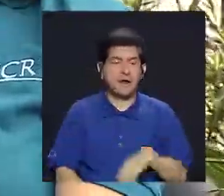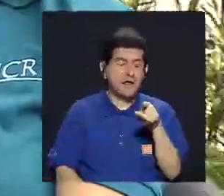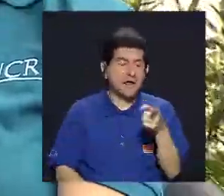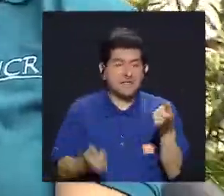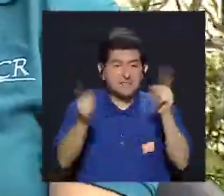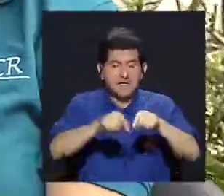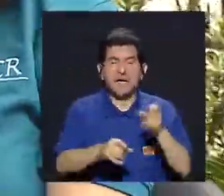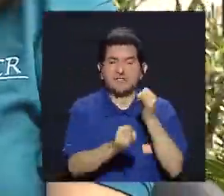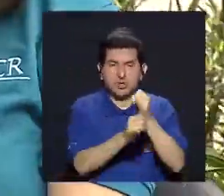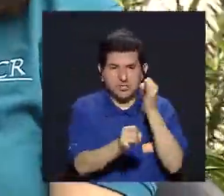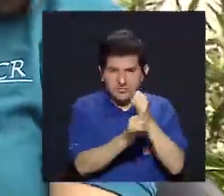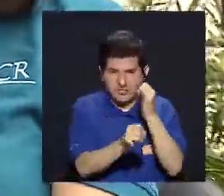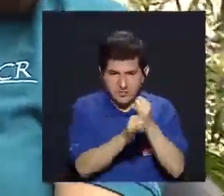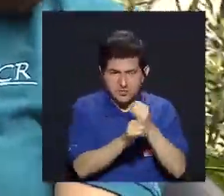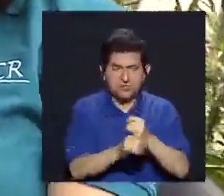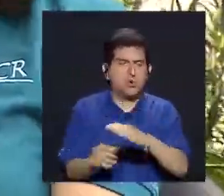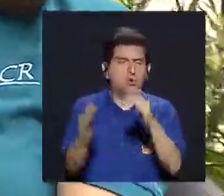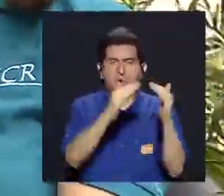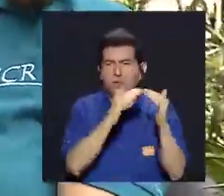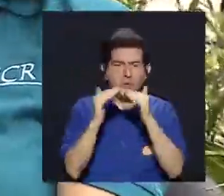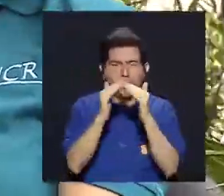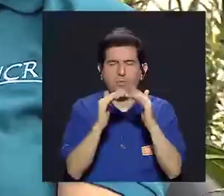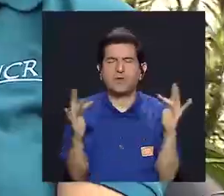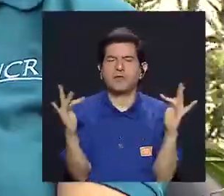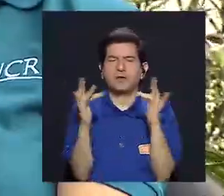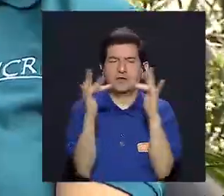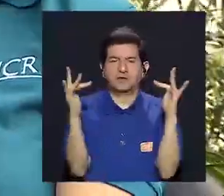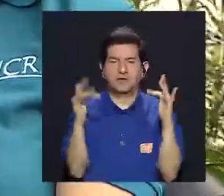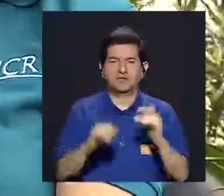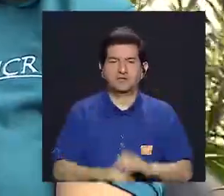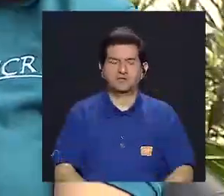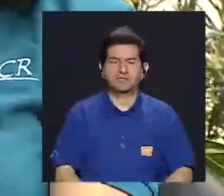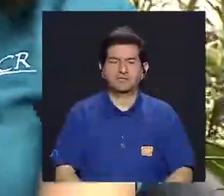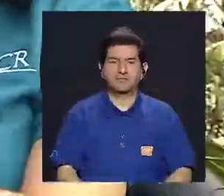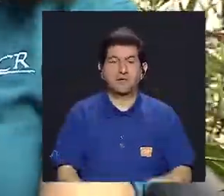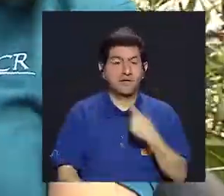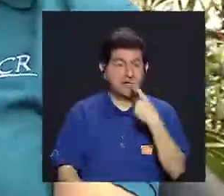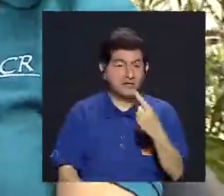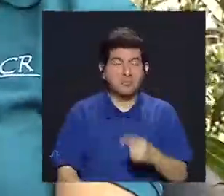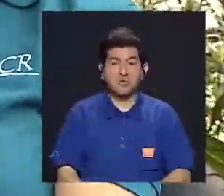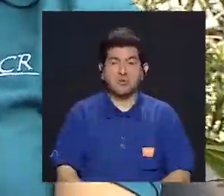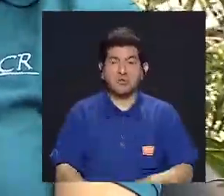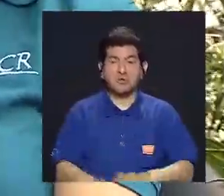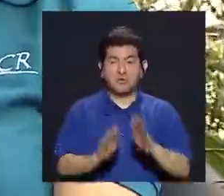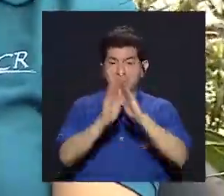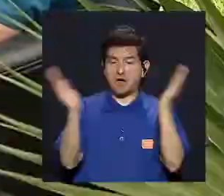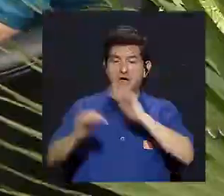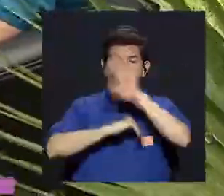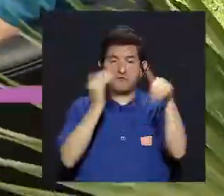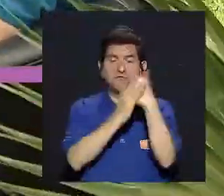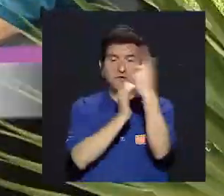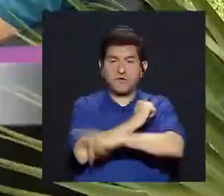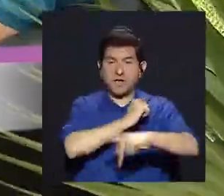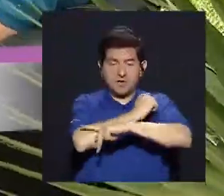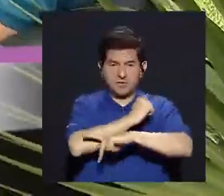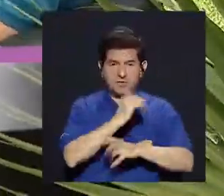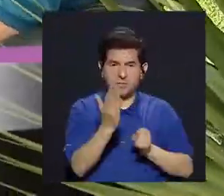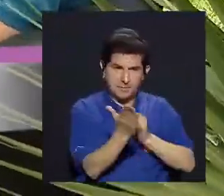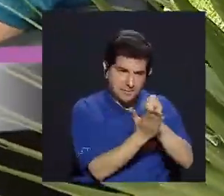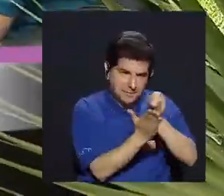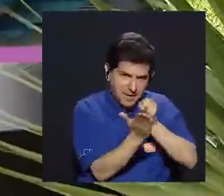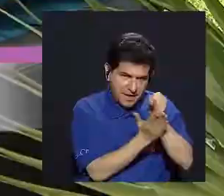nos contacte o una entidad mejor dice una comunidad que nos contacte y como le digo está abierto todo el país en cuanto a